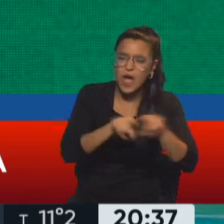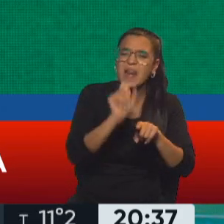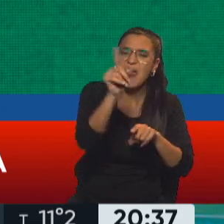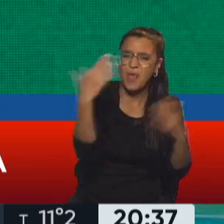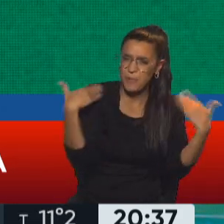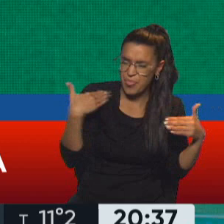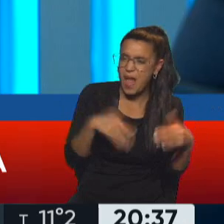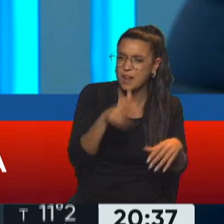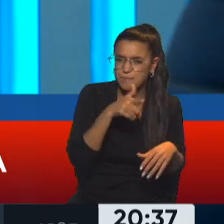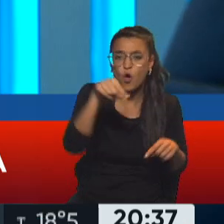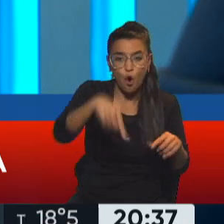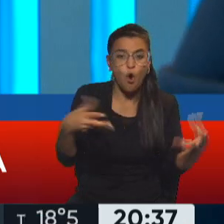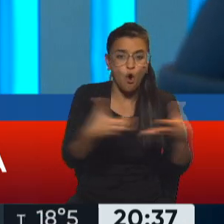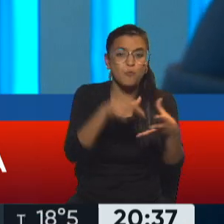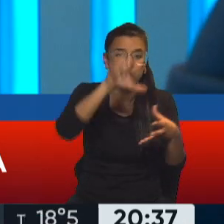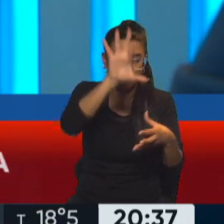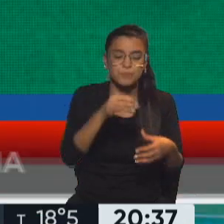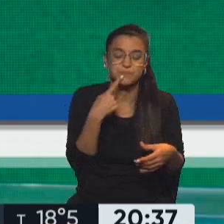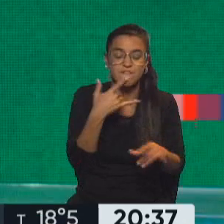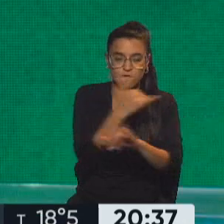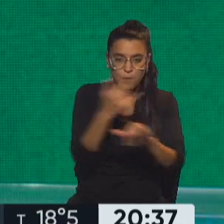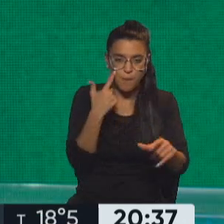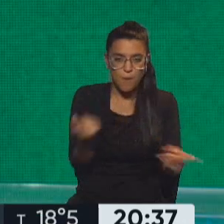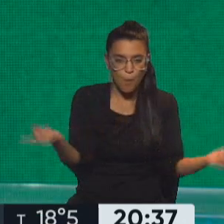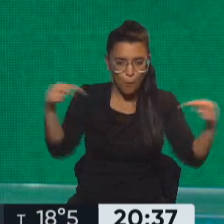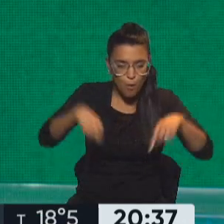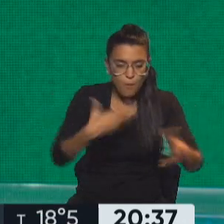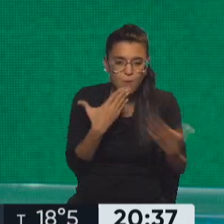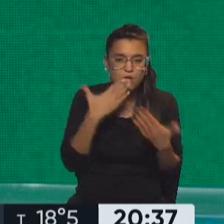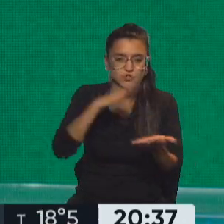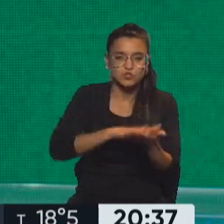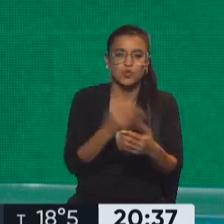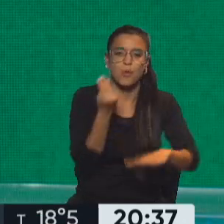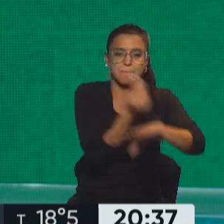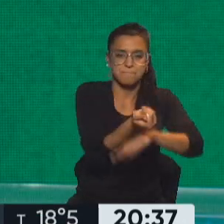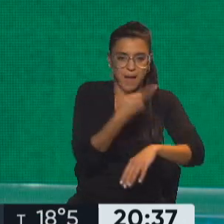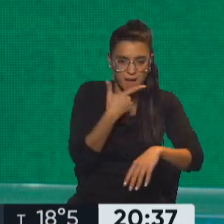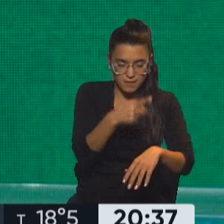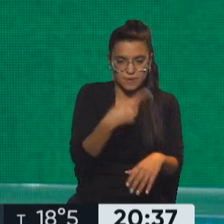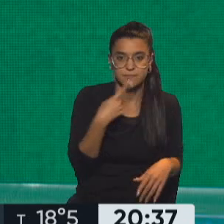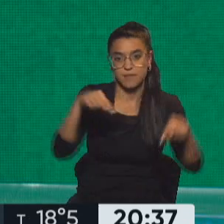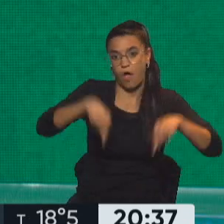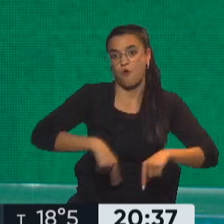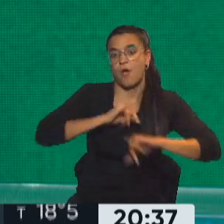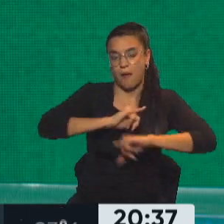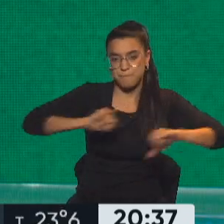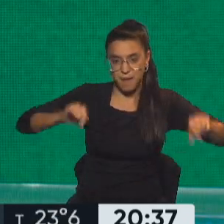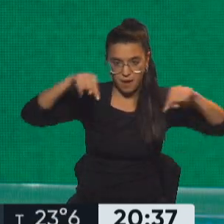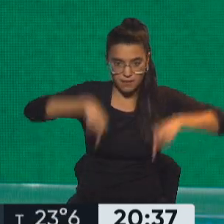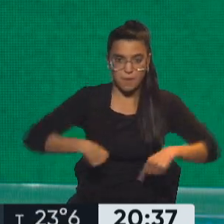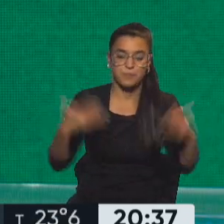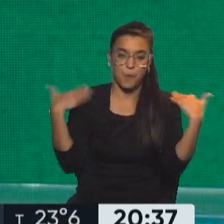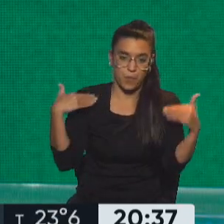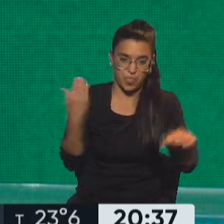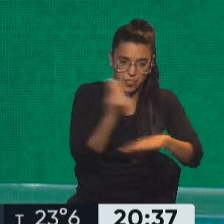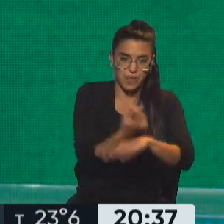dentro del PRO había mucha bronca. Les propongo ver un informe y volvemos para hablar de la figura de Mauricio Macri, que irrumpe en la campaña, en este caso de María Eugenia